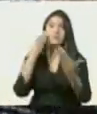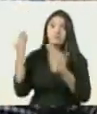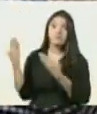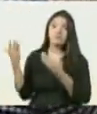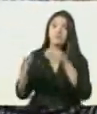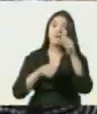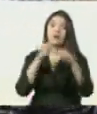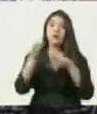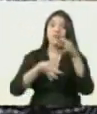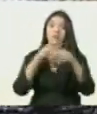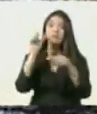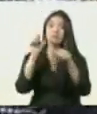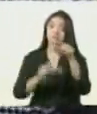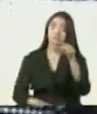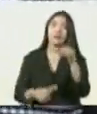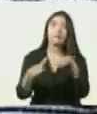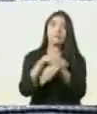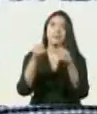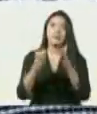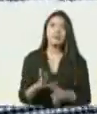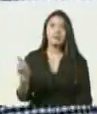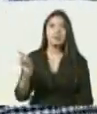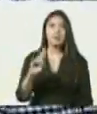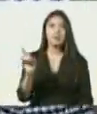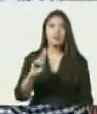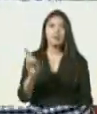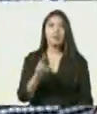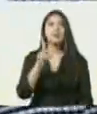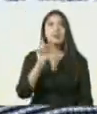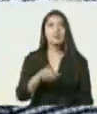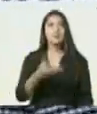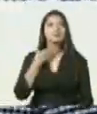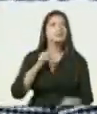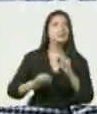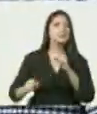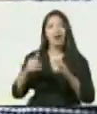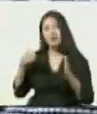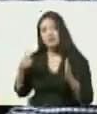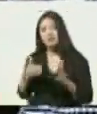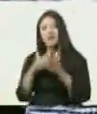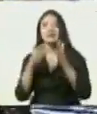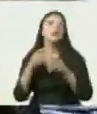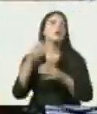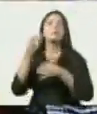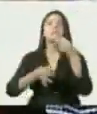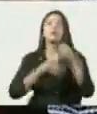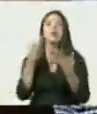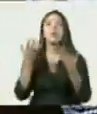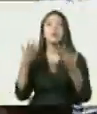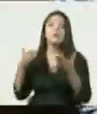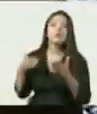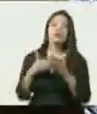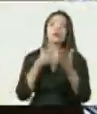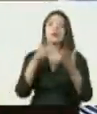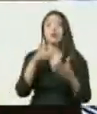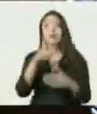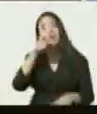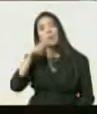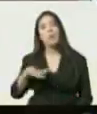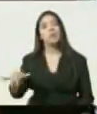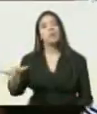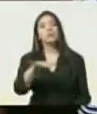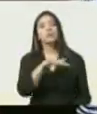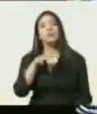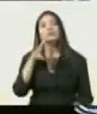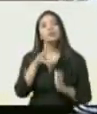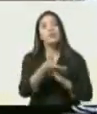palabras del ministro de Alimentación, Rodolfo Marco Torres, quien además condenó estos ataques calificados como un ataque contra la población a través